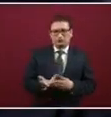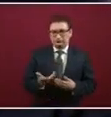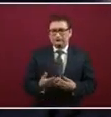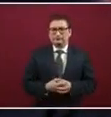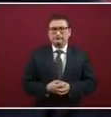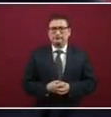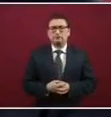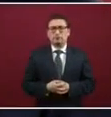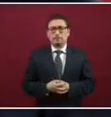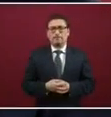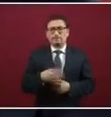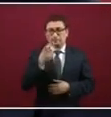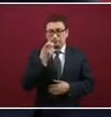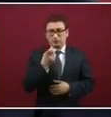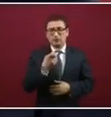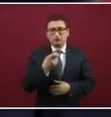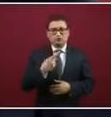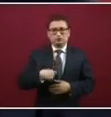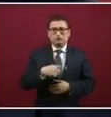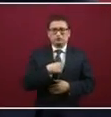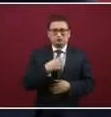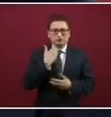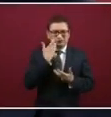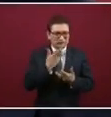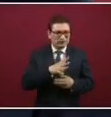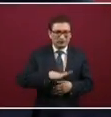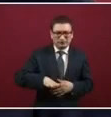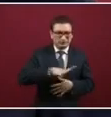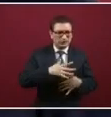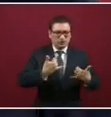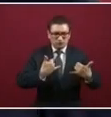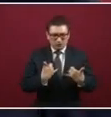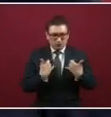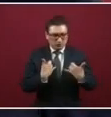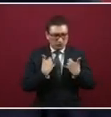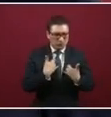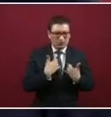Entonces queremos hablar con los jóvenes.